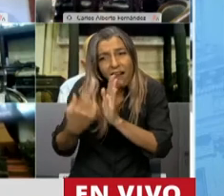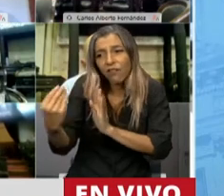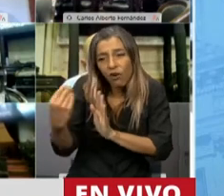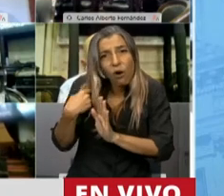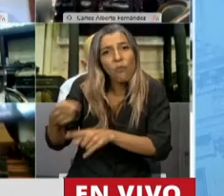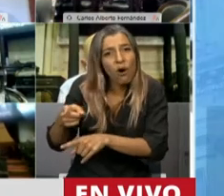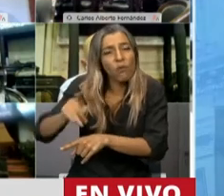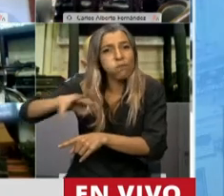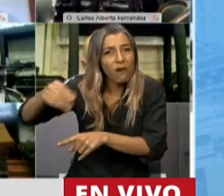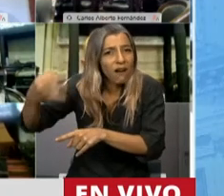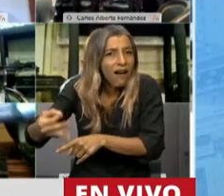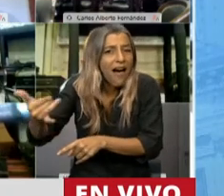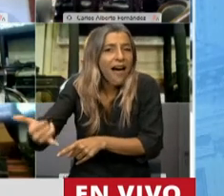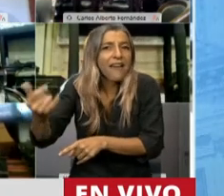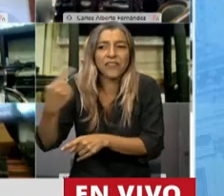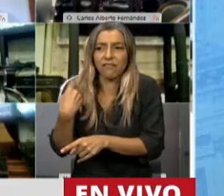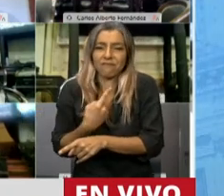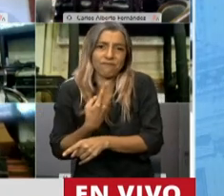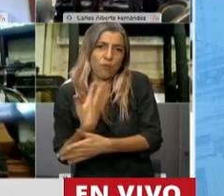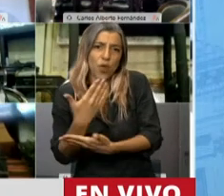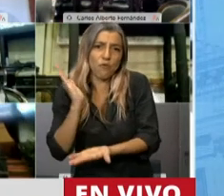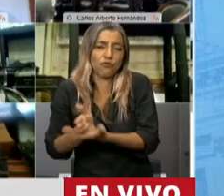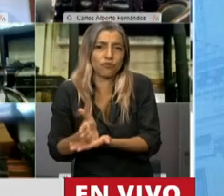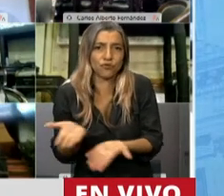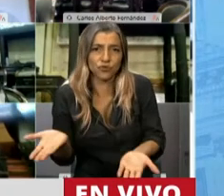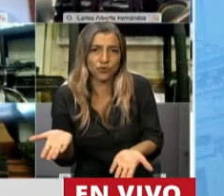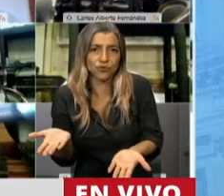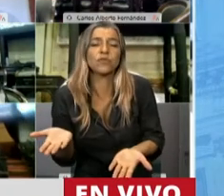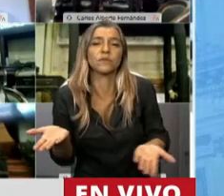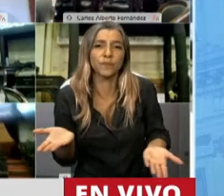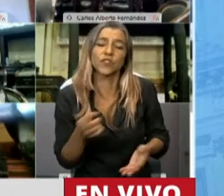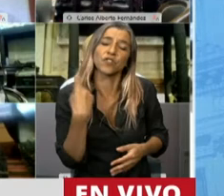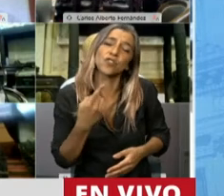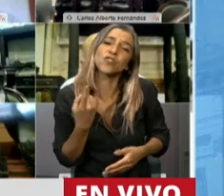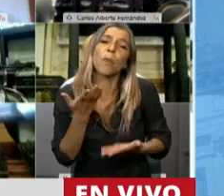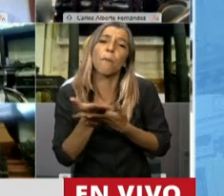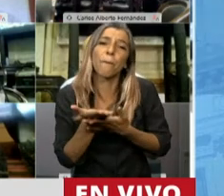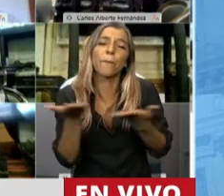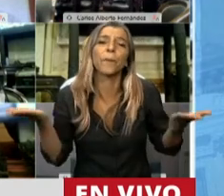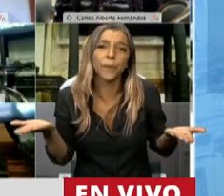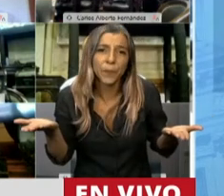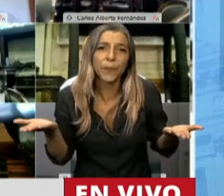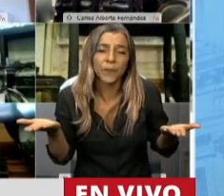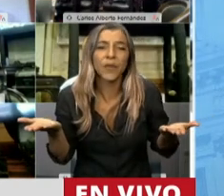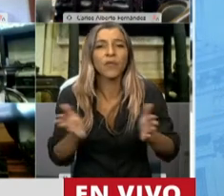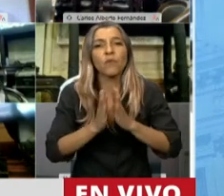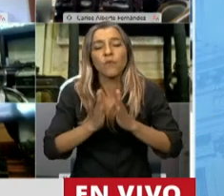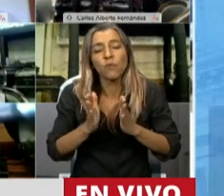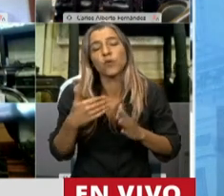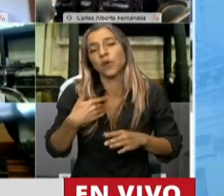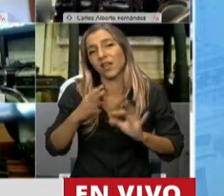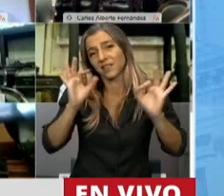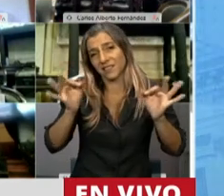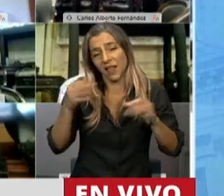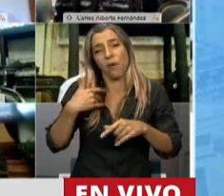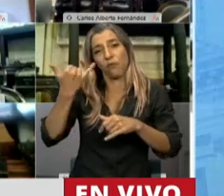tapan estos hechos. Lo que pedimos es educación. ¿Sabe por qué, presidente? Porque ni más ni menos la rotura, por ejemplo, y según estadísticas